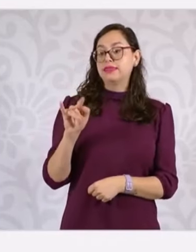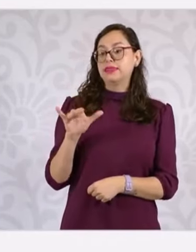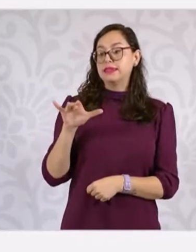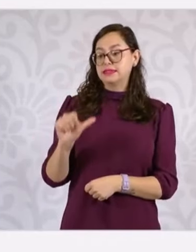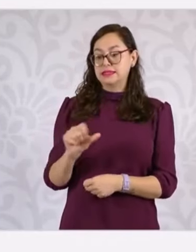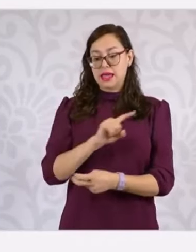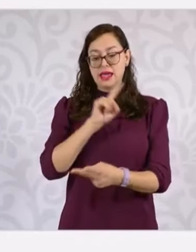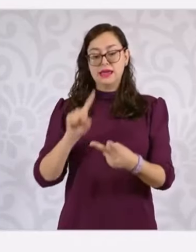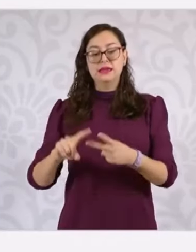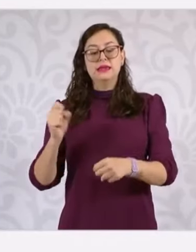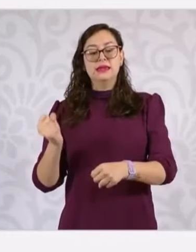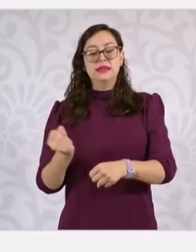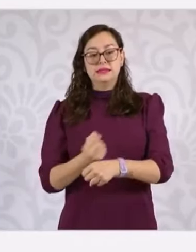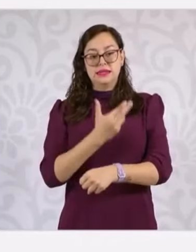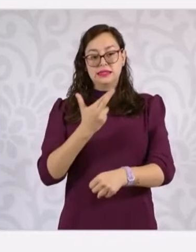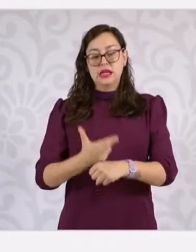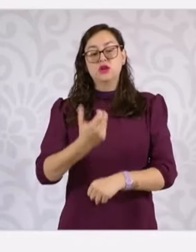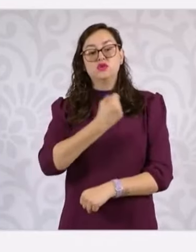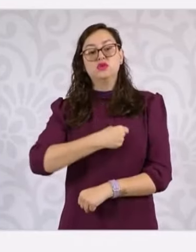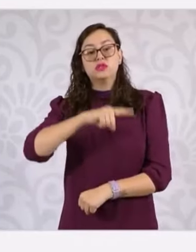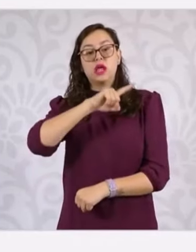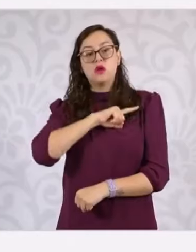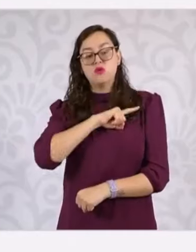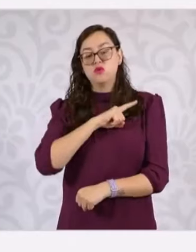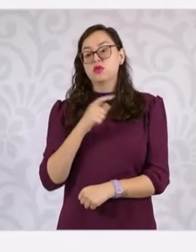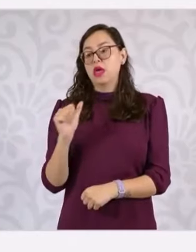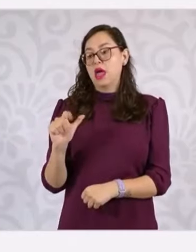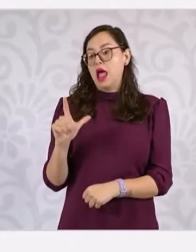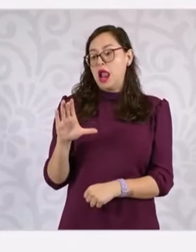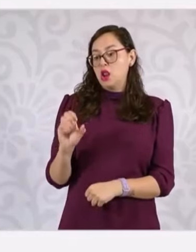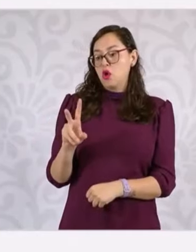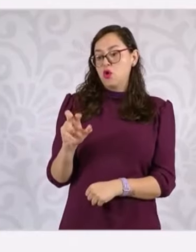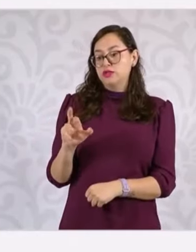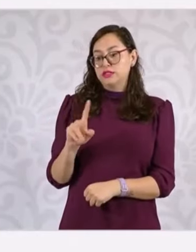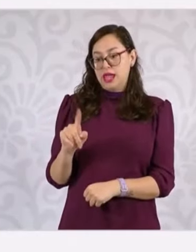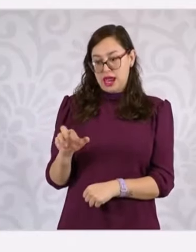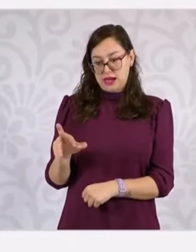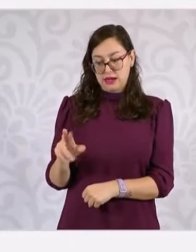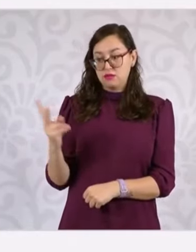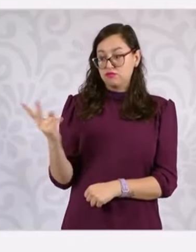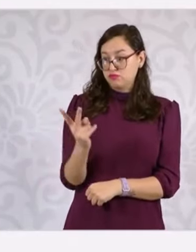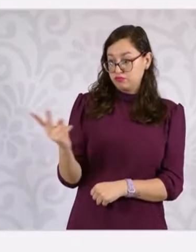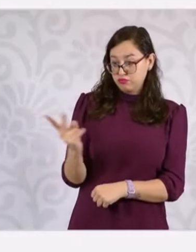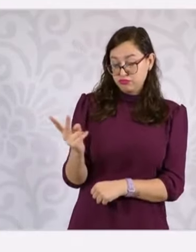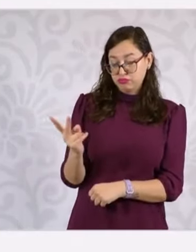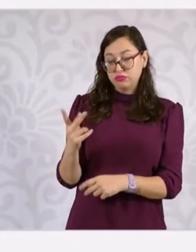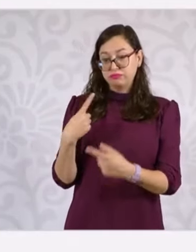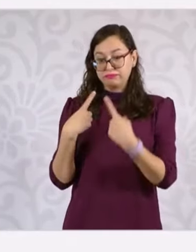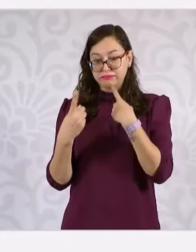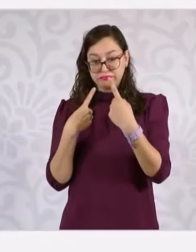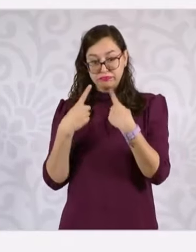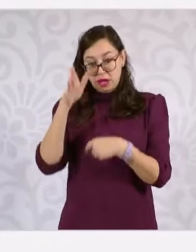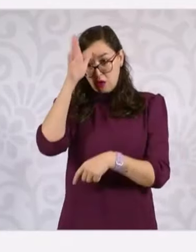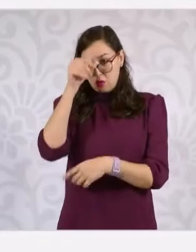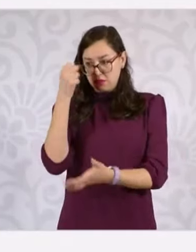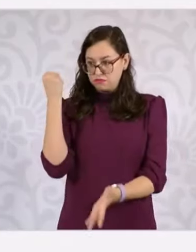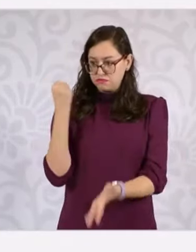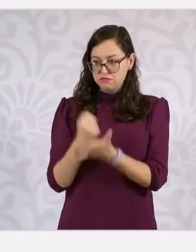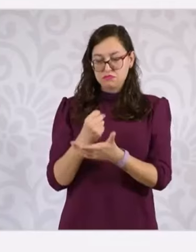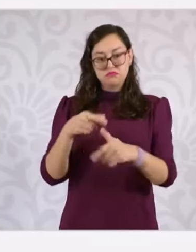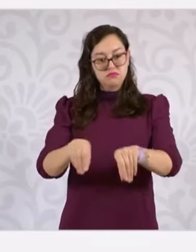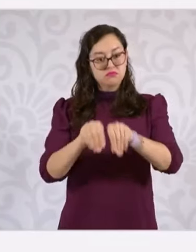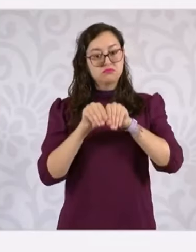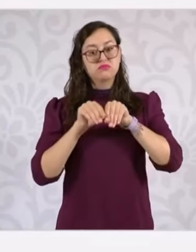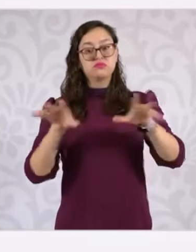Jorge Alcocer publicaron un acuerdo muy favorable para